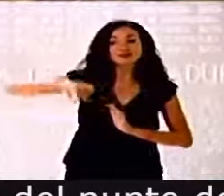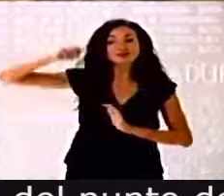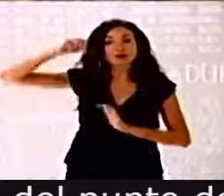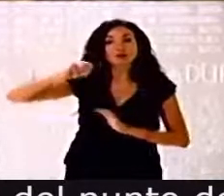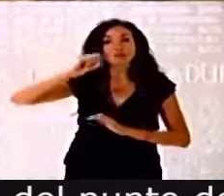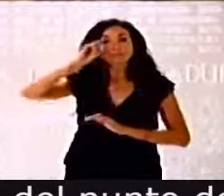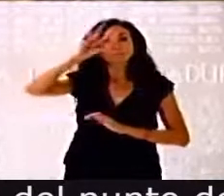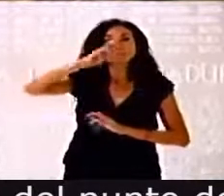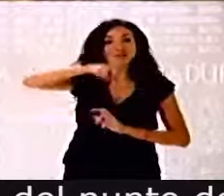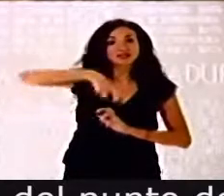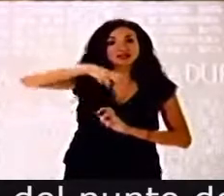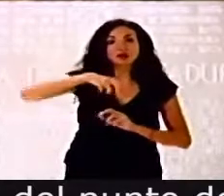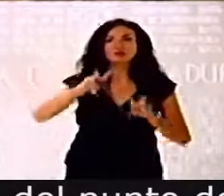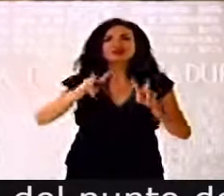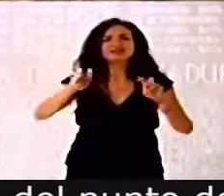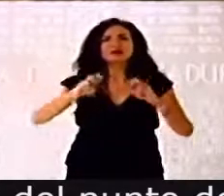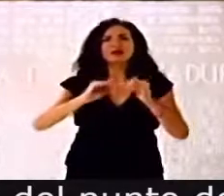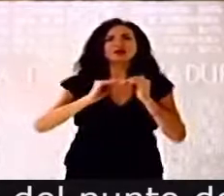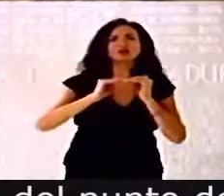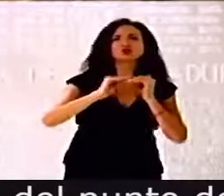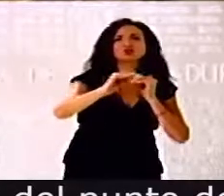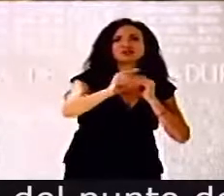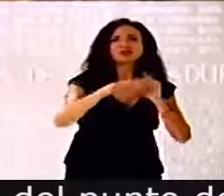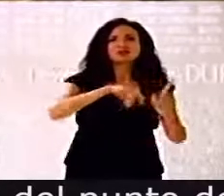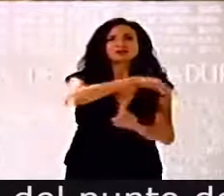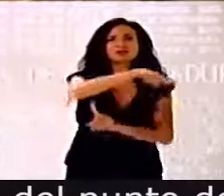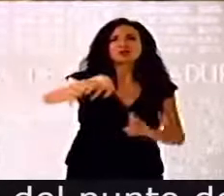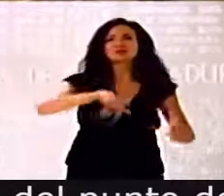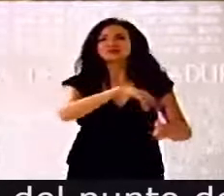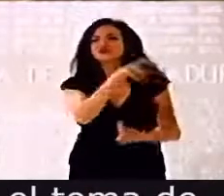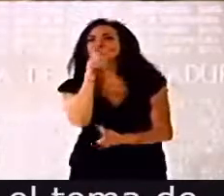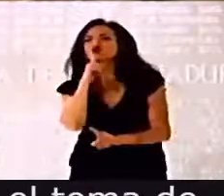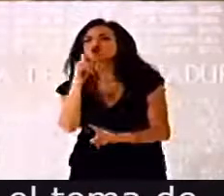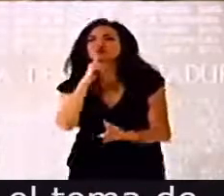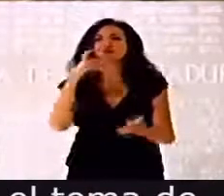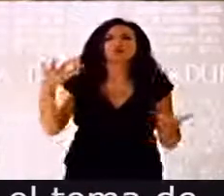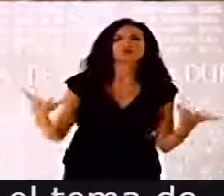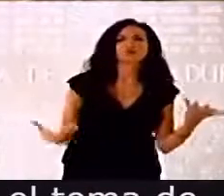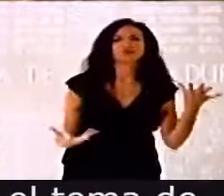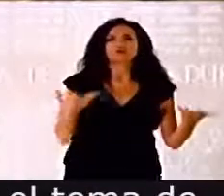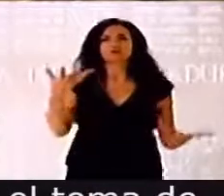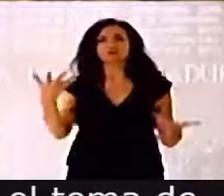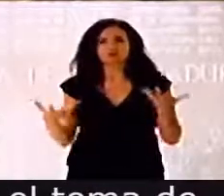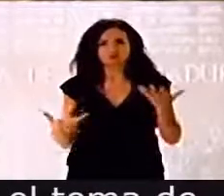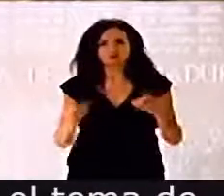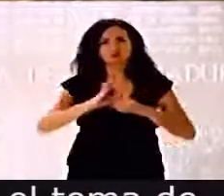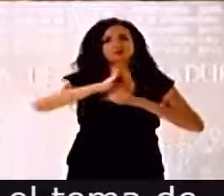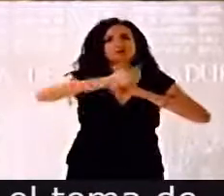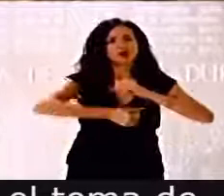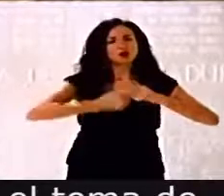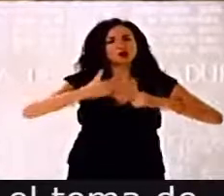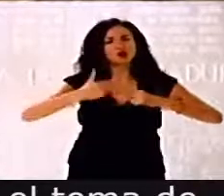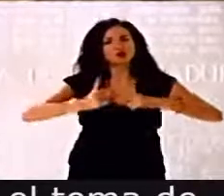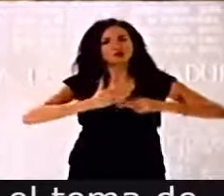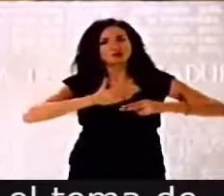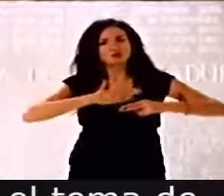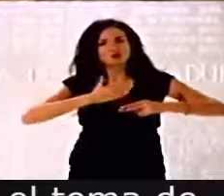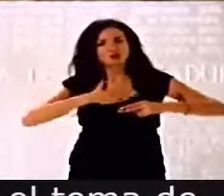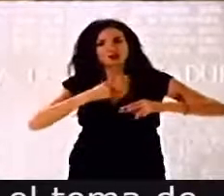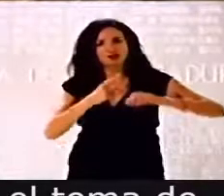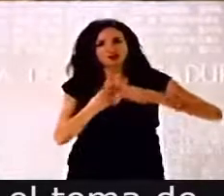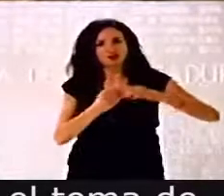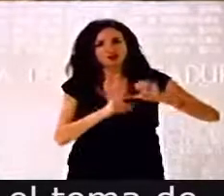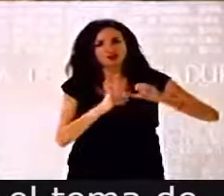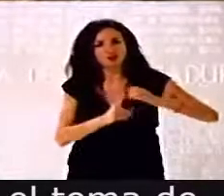el tema de la sostenibilidad y el tema del medio ambiente? No sé si casa en el marco de la política propia que tiene la Junta de Extremadura.